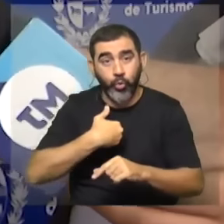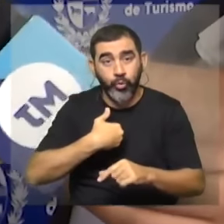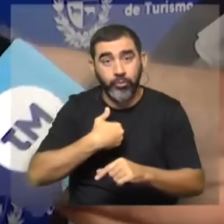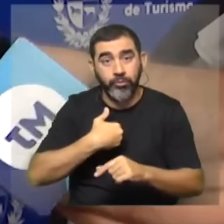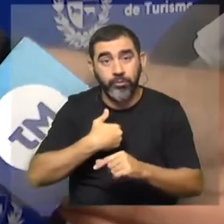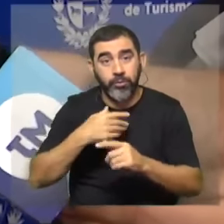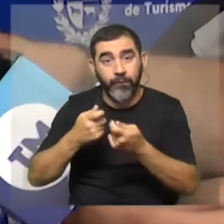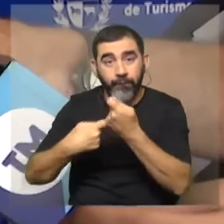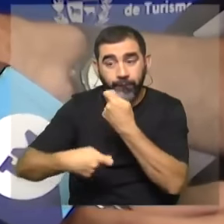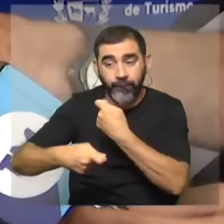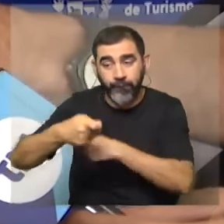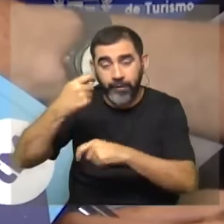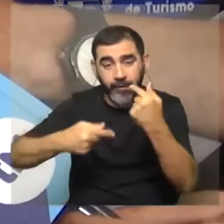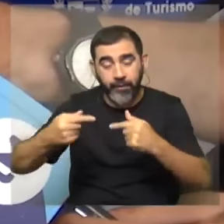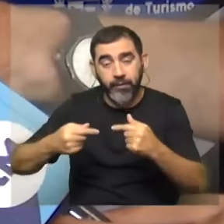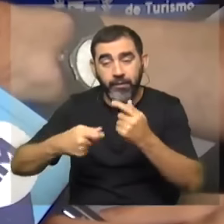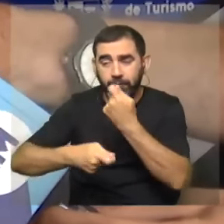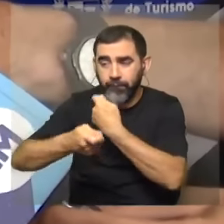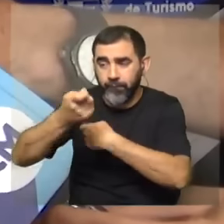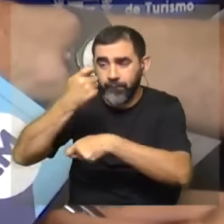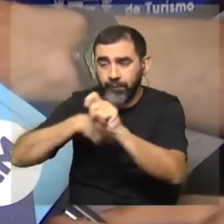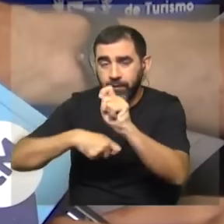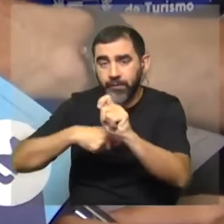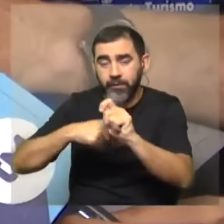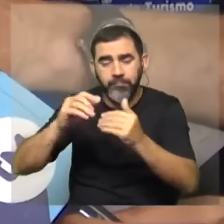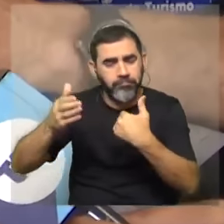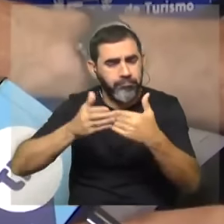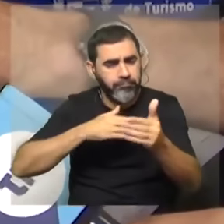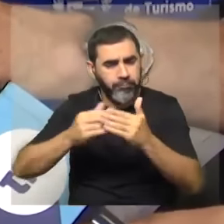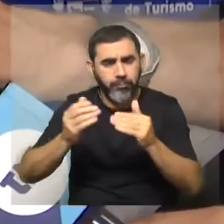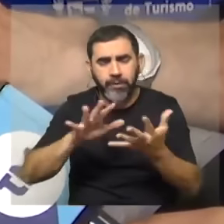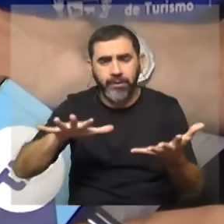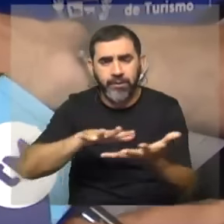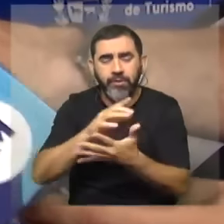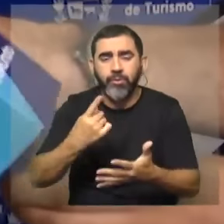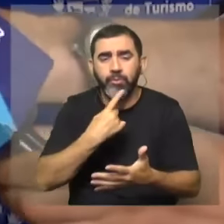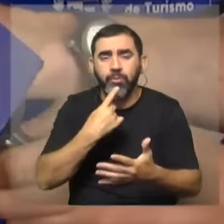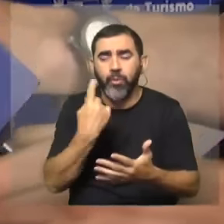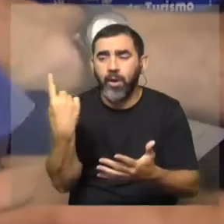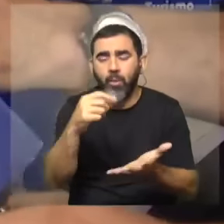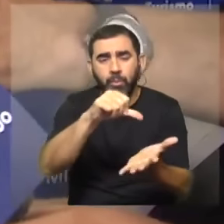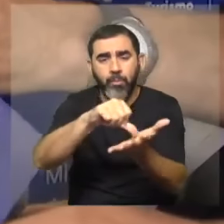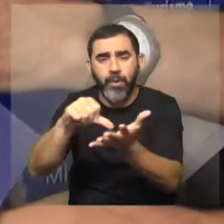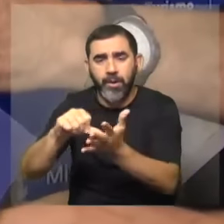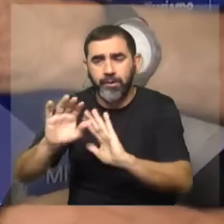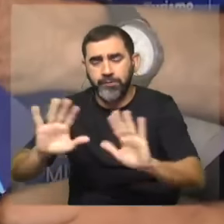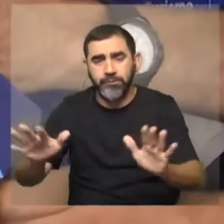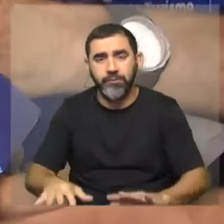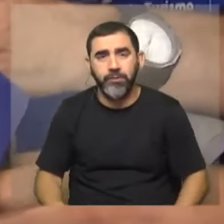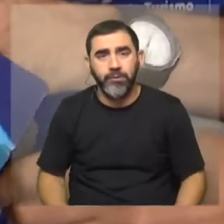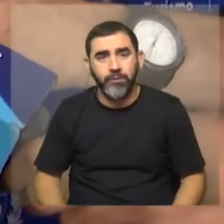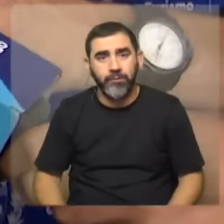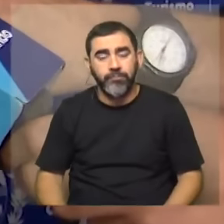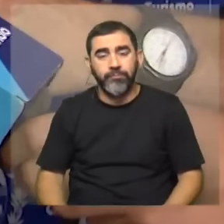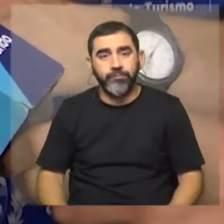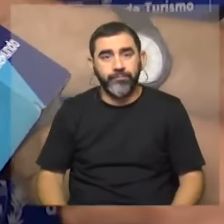abrir mercados y abrimos mercados independientemente de las situaciones de carácter político que lo maneja la cancillería nosotros